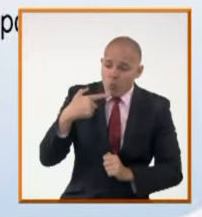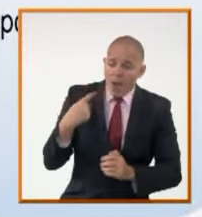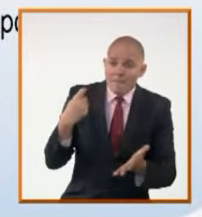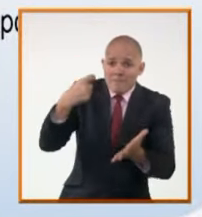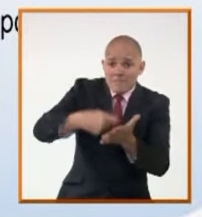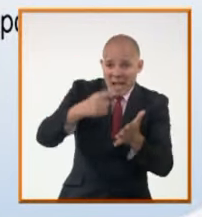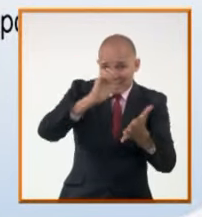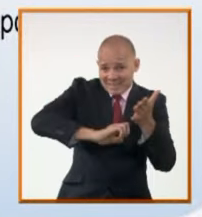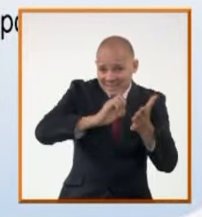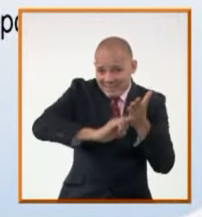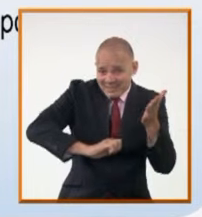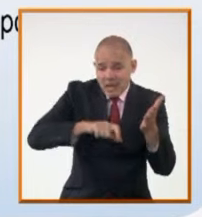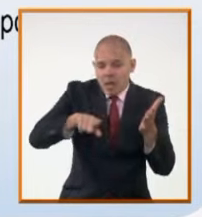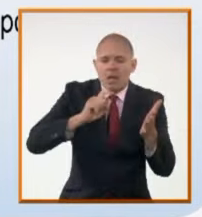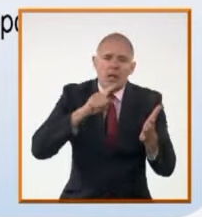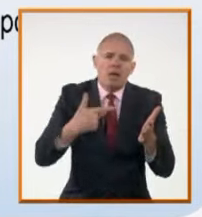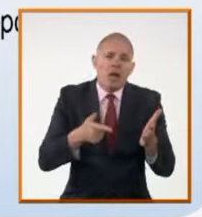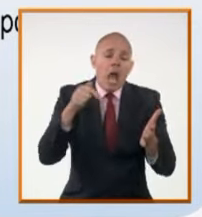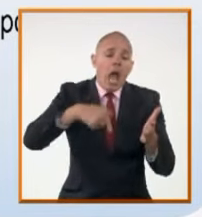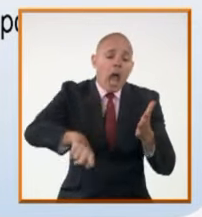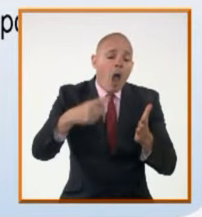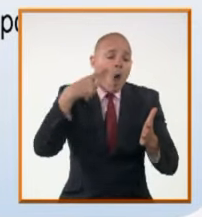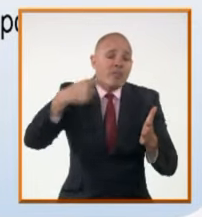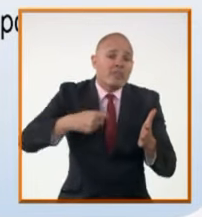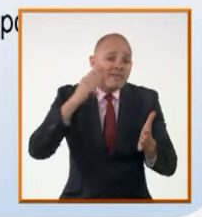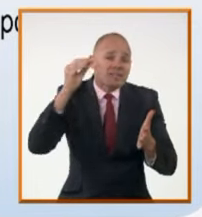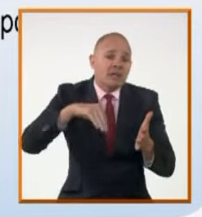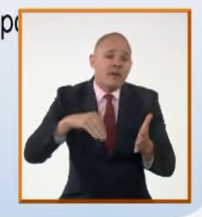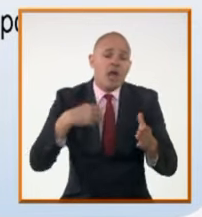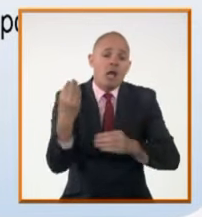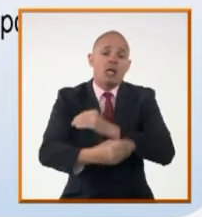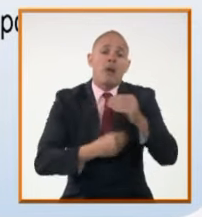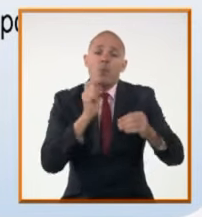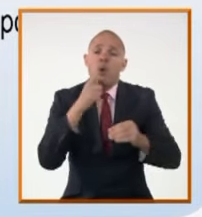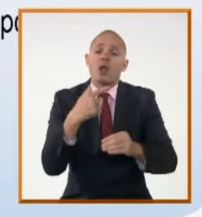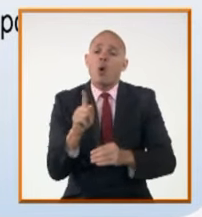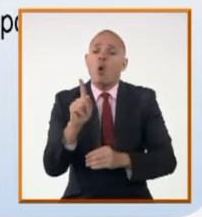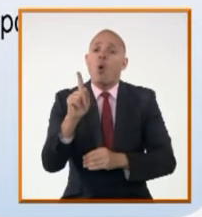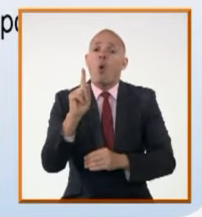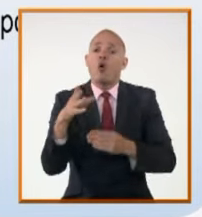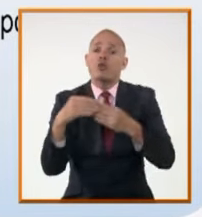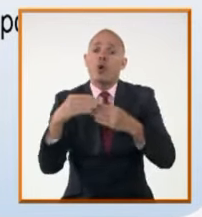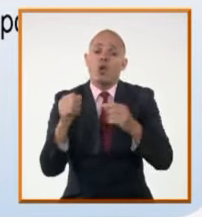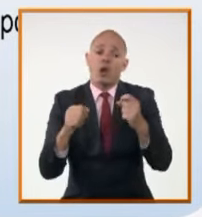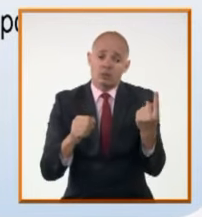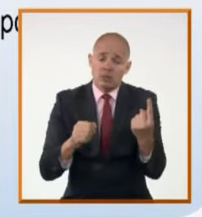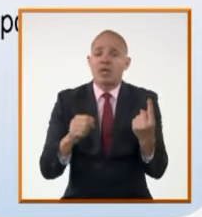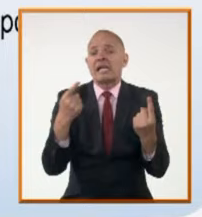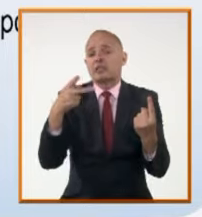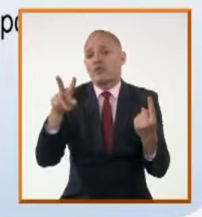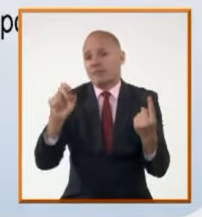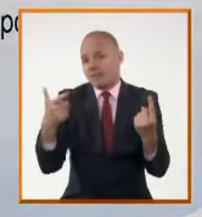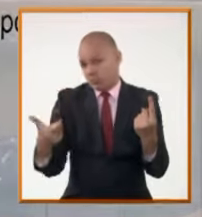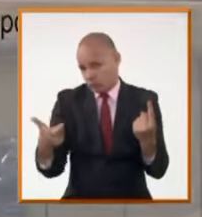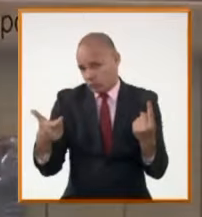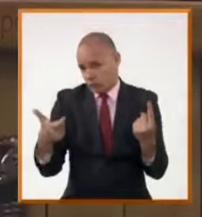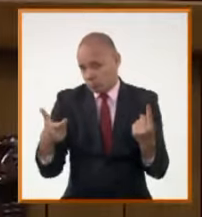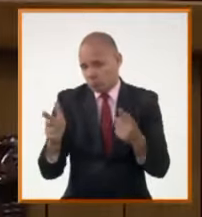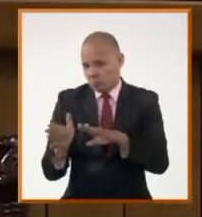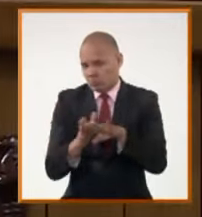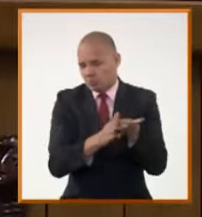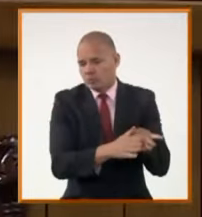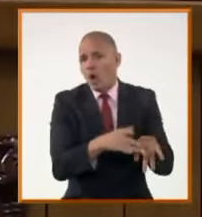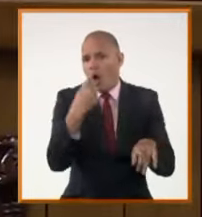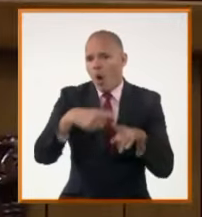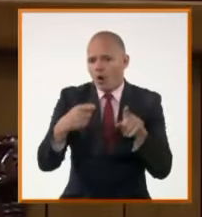y eso tendrá también su decisión, y la fiscalización de los actores no estatales con pérdida, un fenómeno nuevo que nos ha